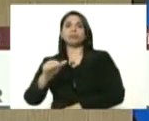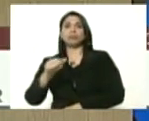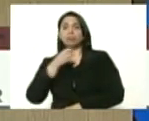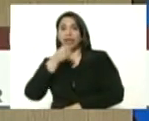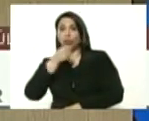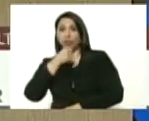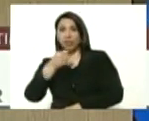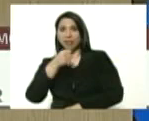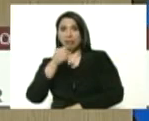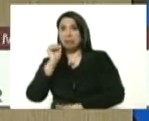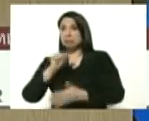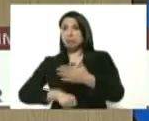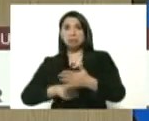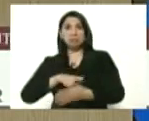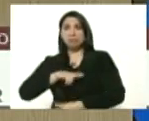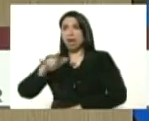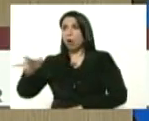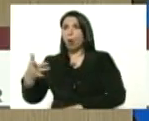Estamos estudiando